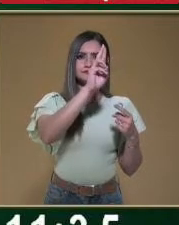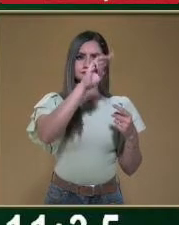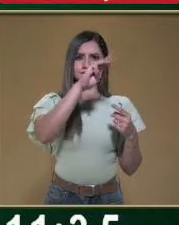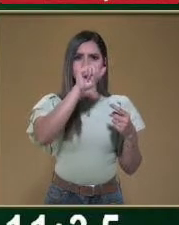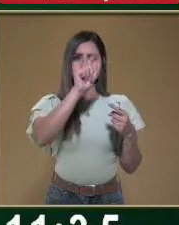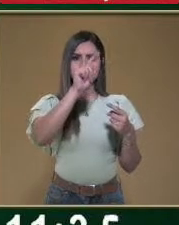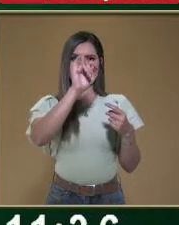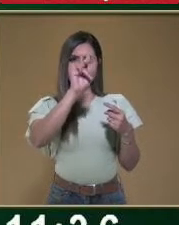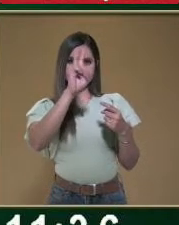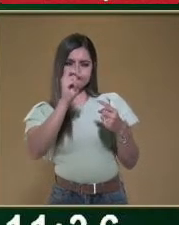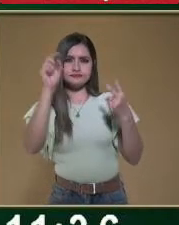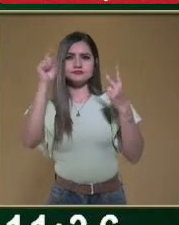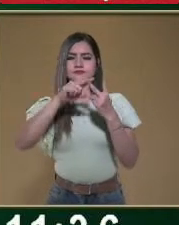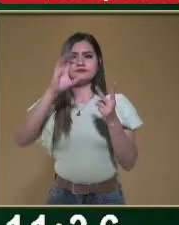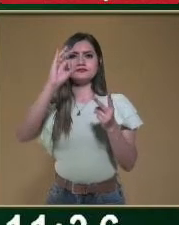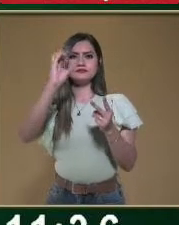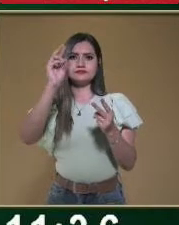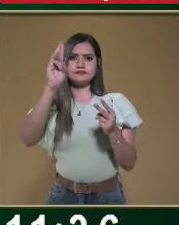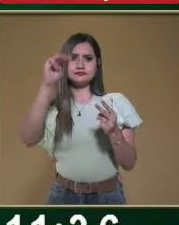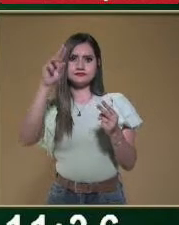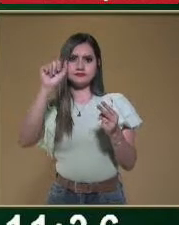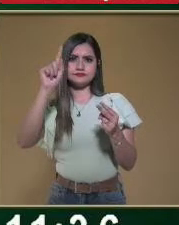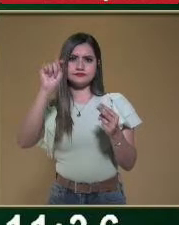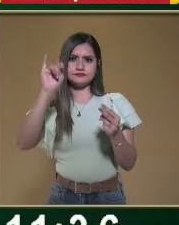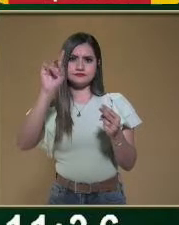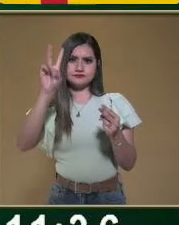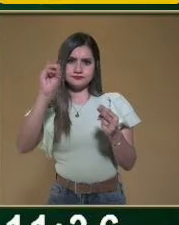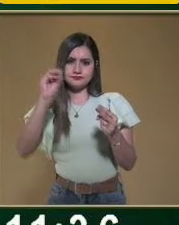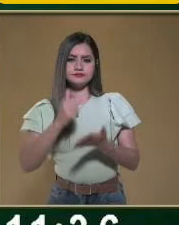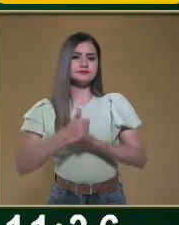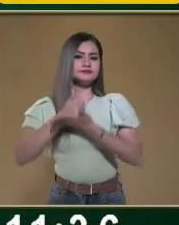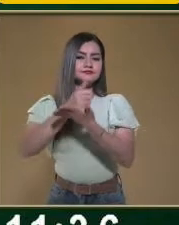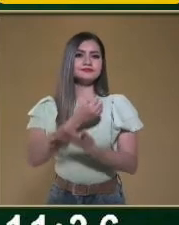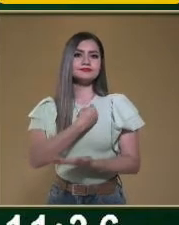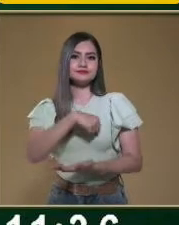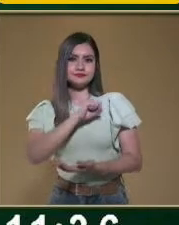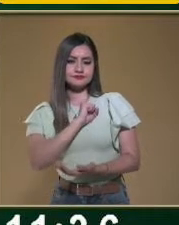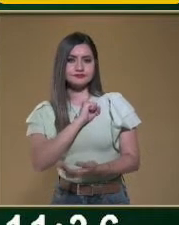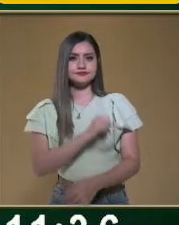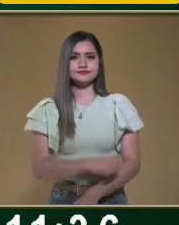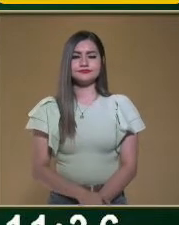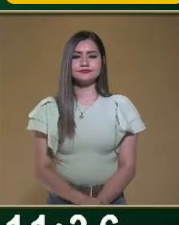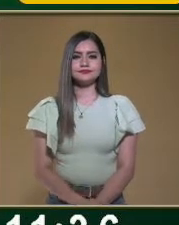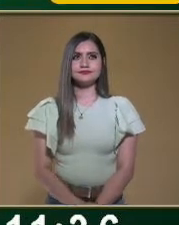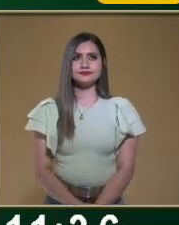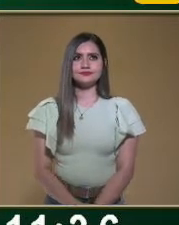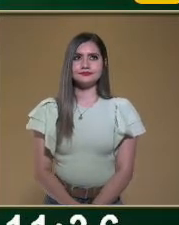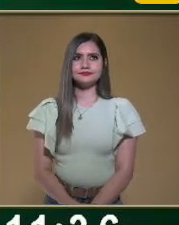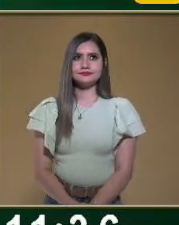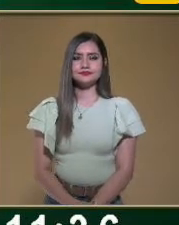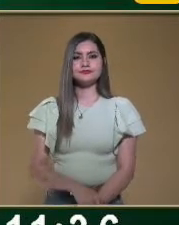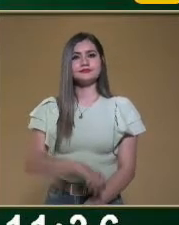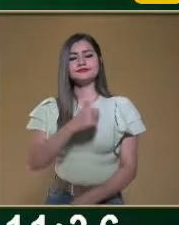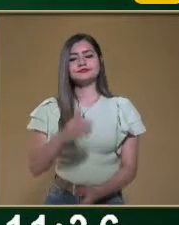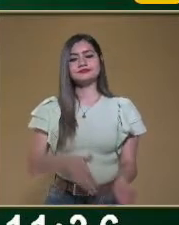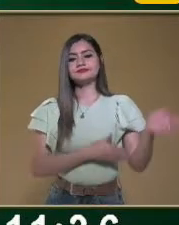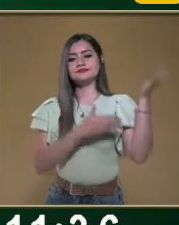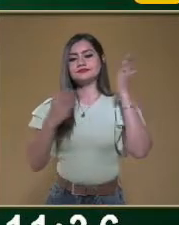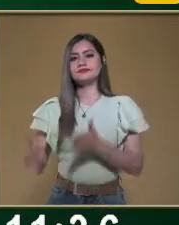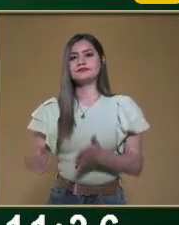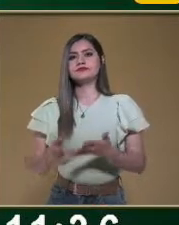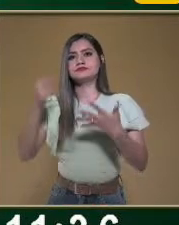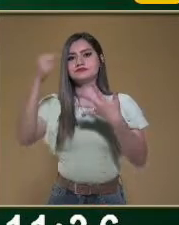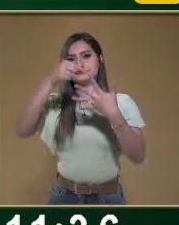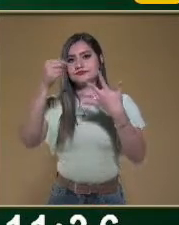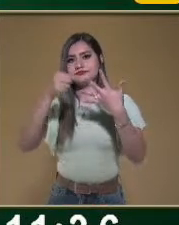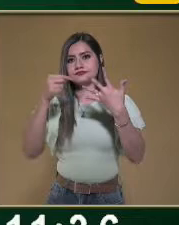el formativo, que propicia hábitos saludables o buenas conductas. Los elementos del cartel. Y